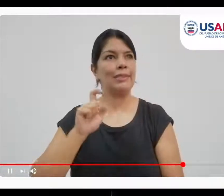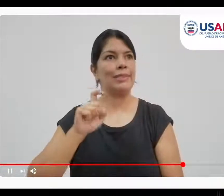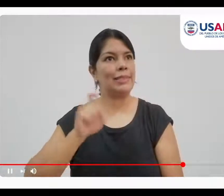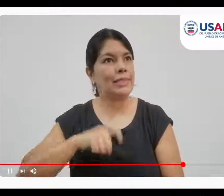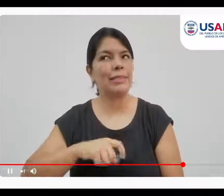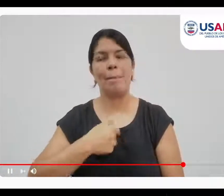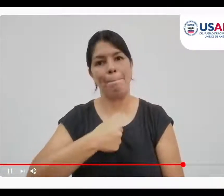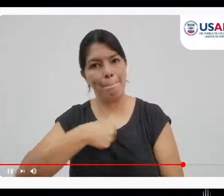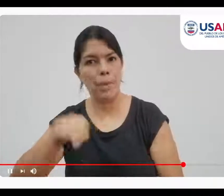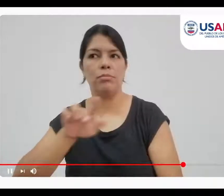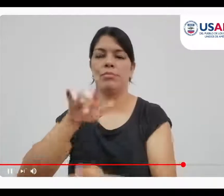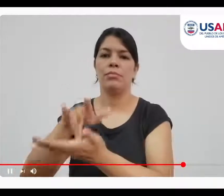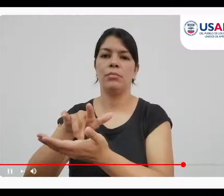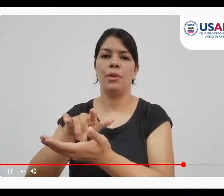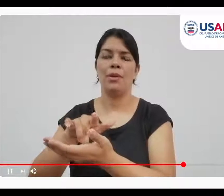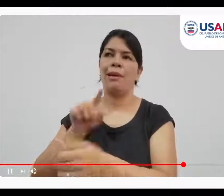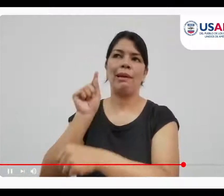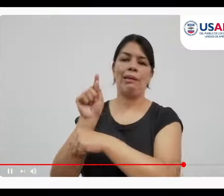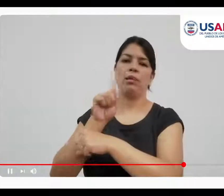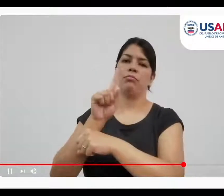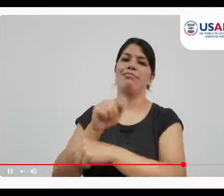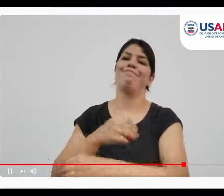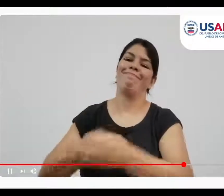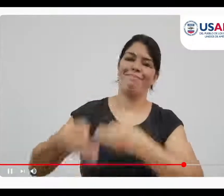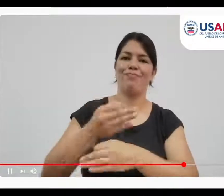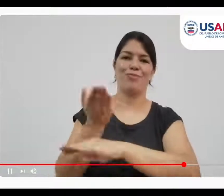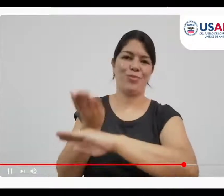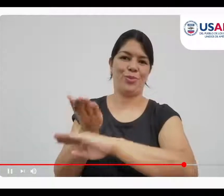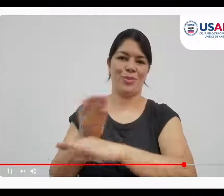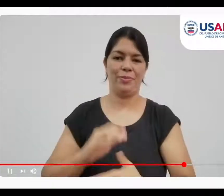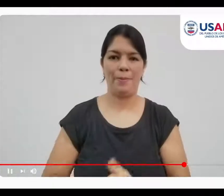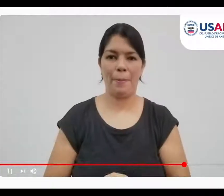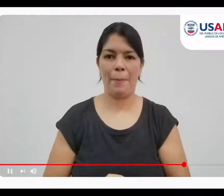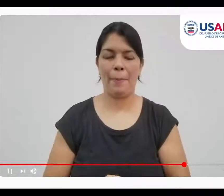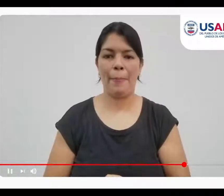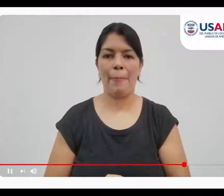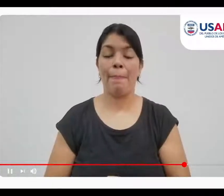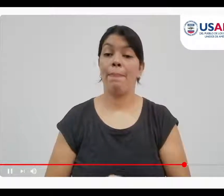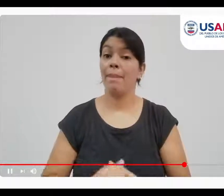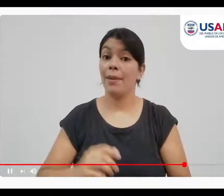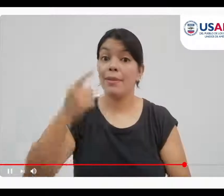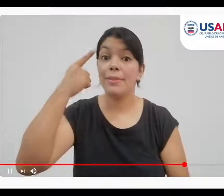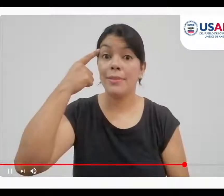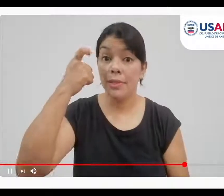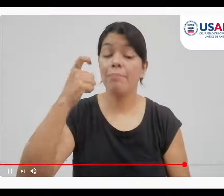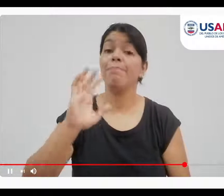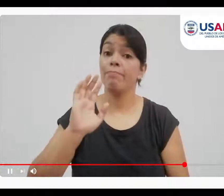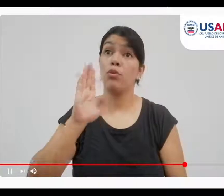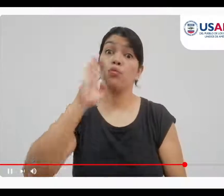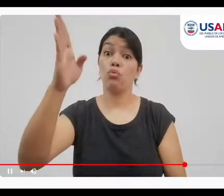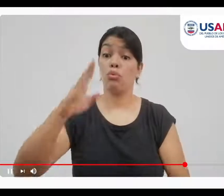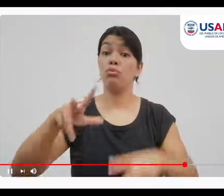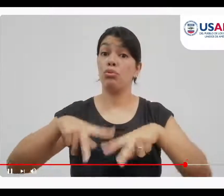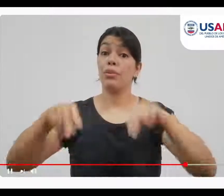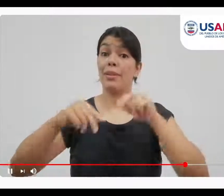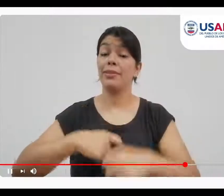De esa manera dejamos de ser solamente críticos para ser propositivos. Uno de los retos más importantes es entender el rol que la sociedad civil va a jugar en el